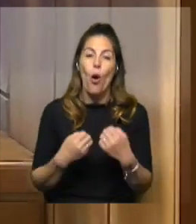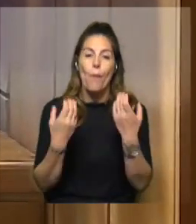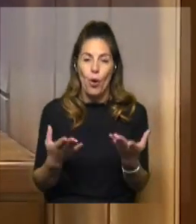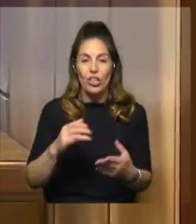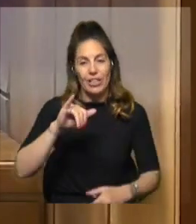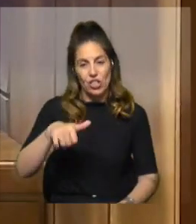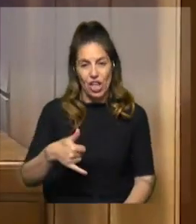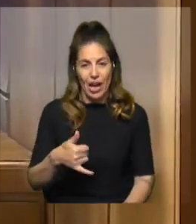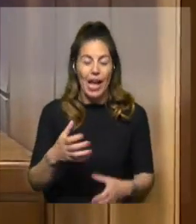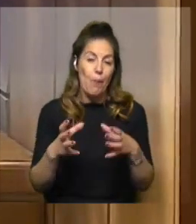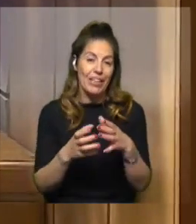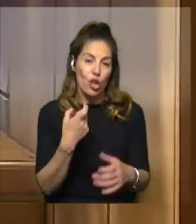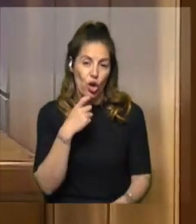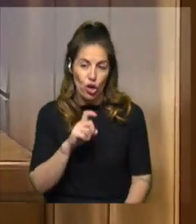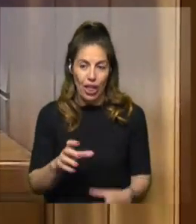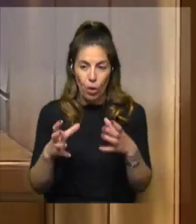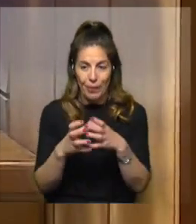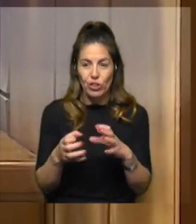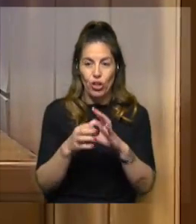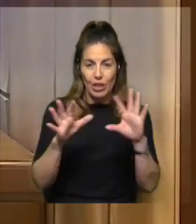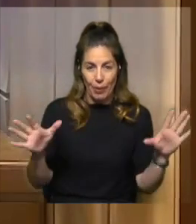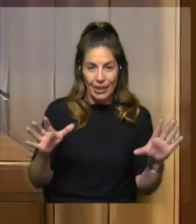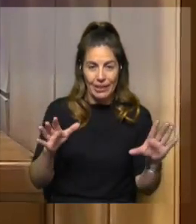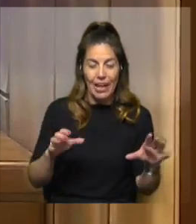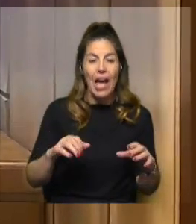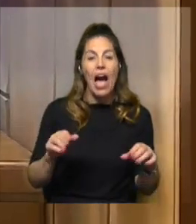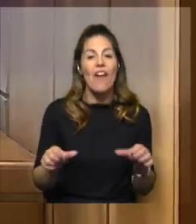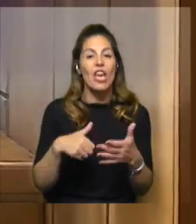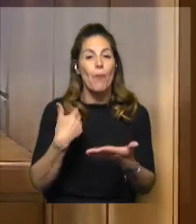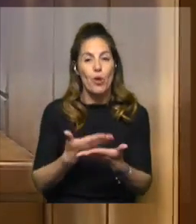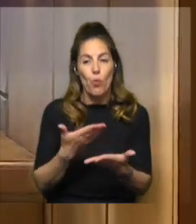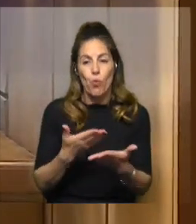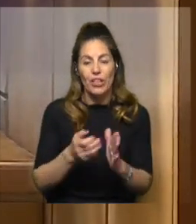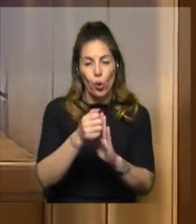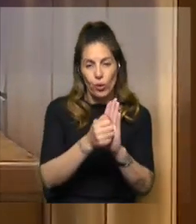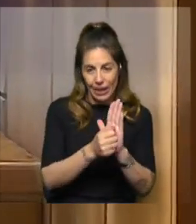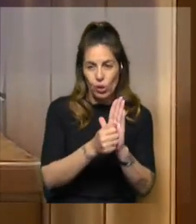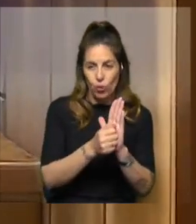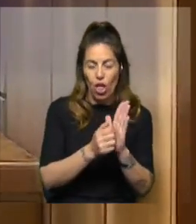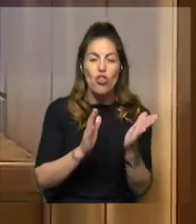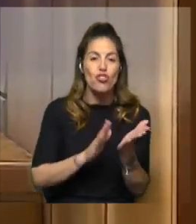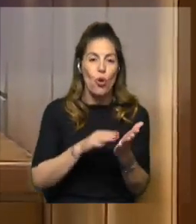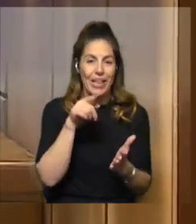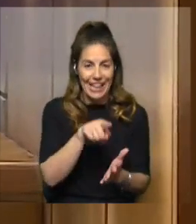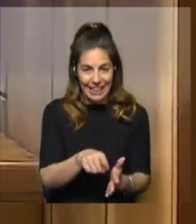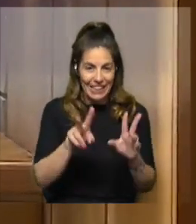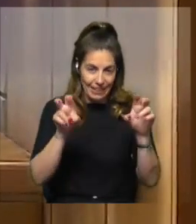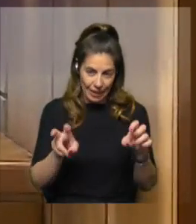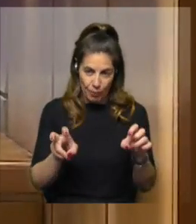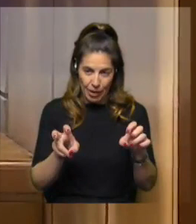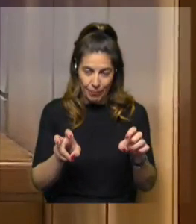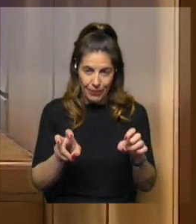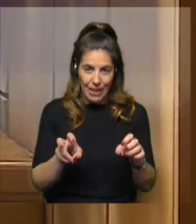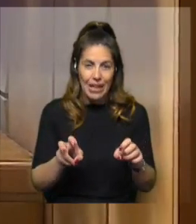ya el Partido Colorado y el Partido Independiente habían propuesto un articulado sobre este tema.